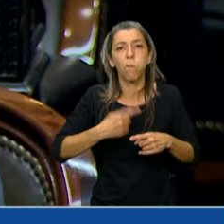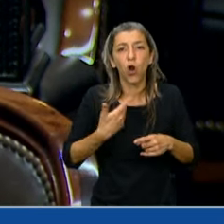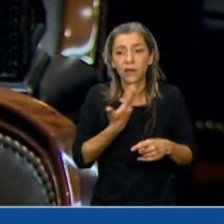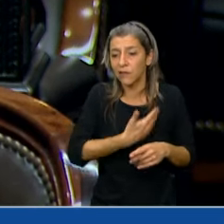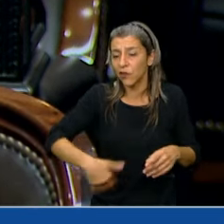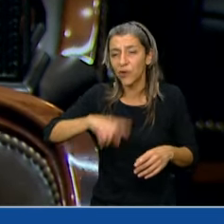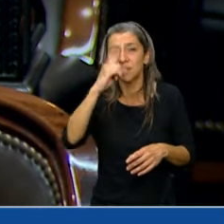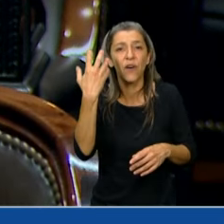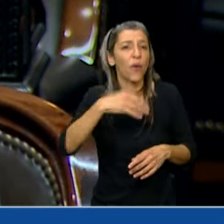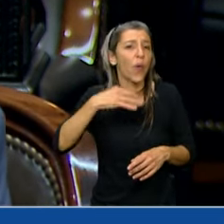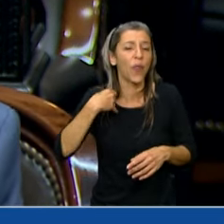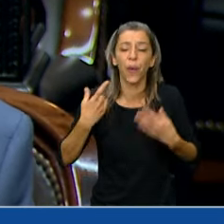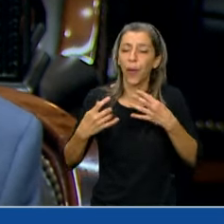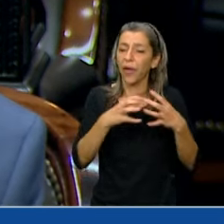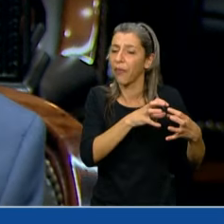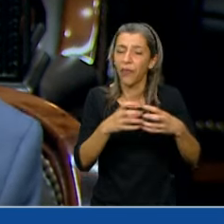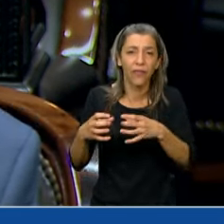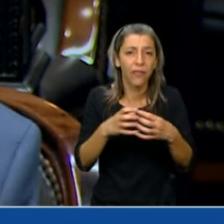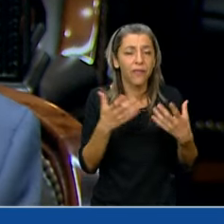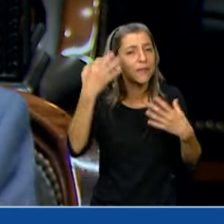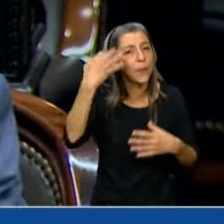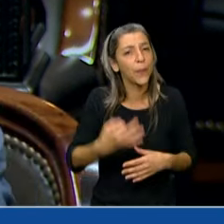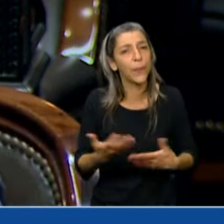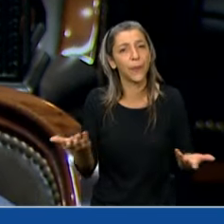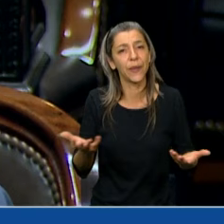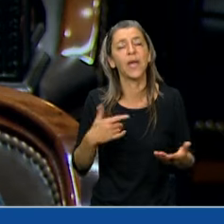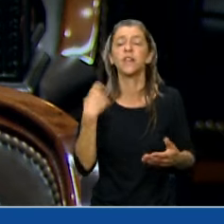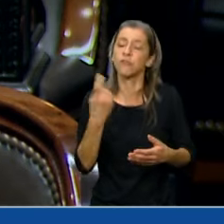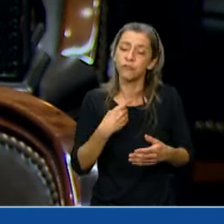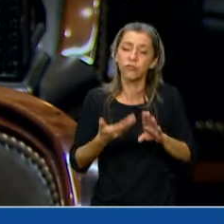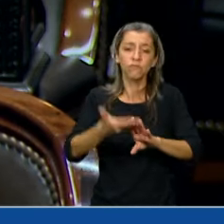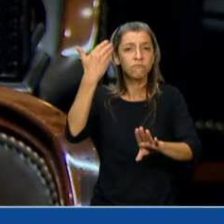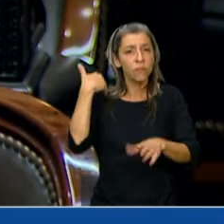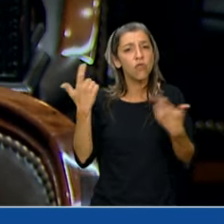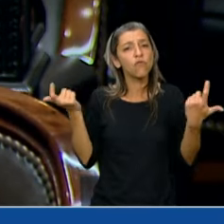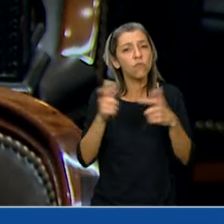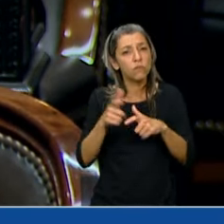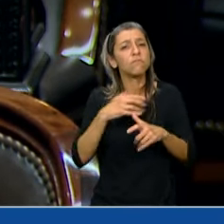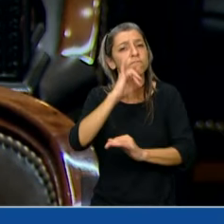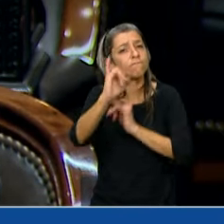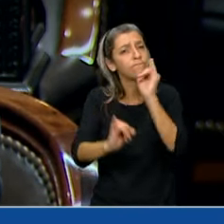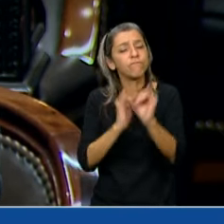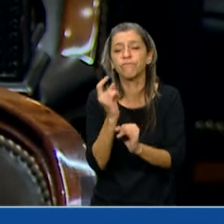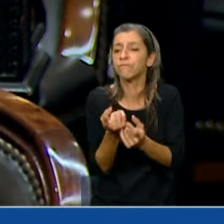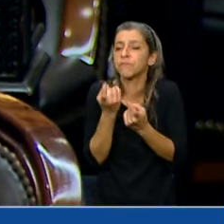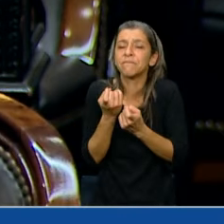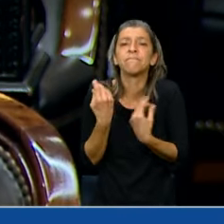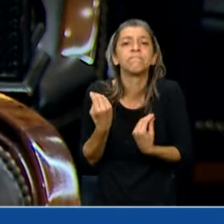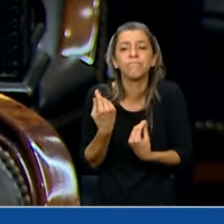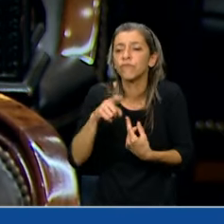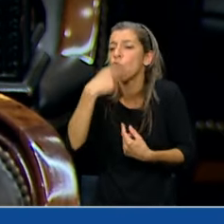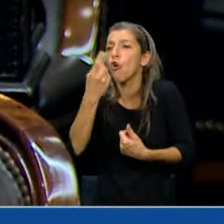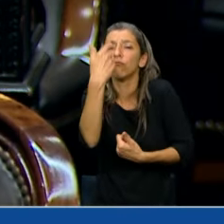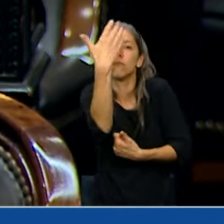se debaten presidente por eso consideramos y lo expusimos en la comisión que necesitábamos Escuchar